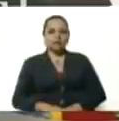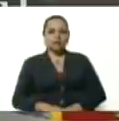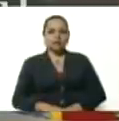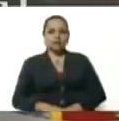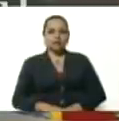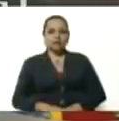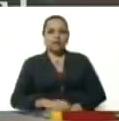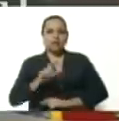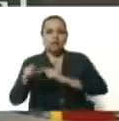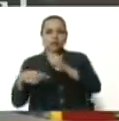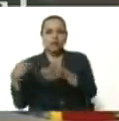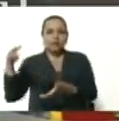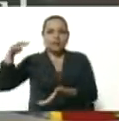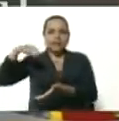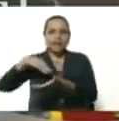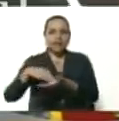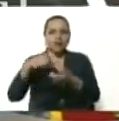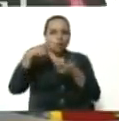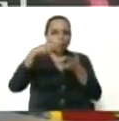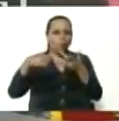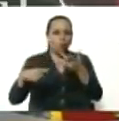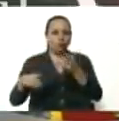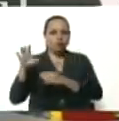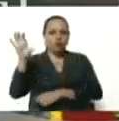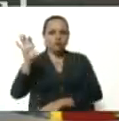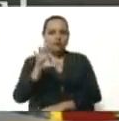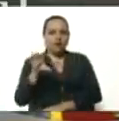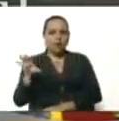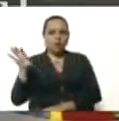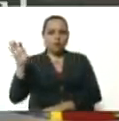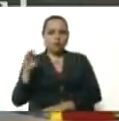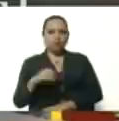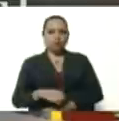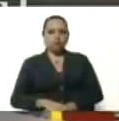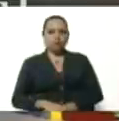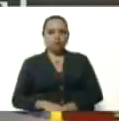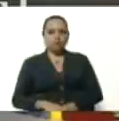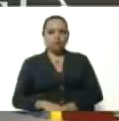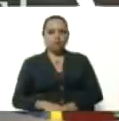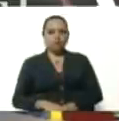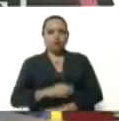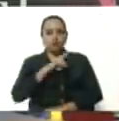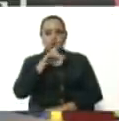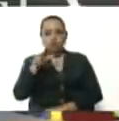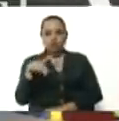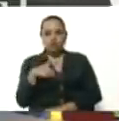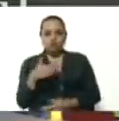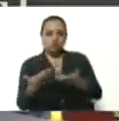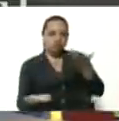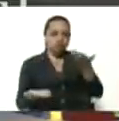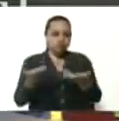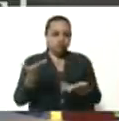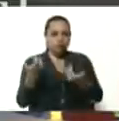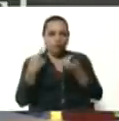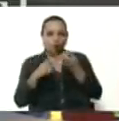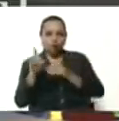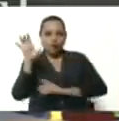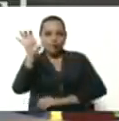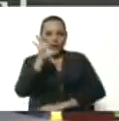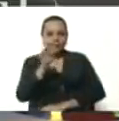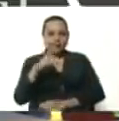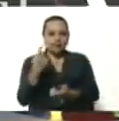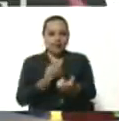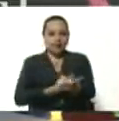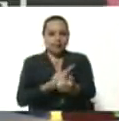¿no?, Miranda y los demás estados, ¿no? Si nos comparáramos ahorita con otros países